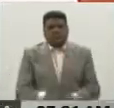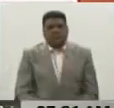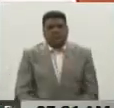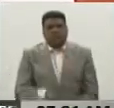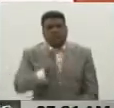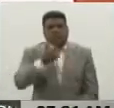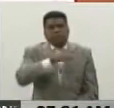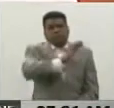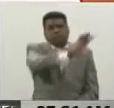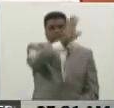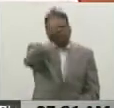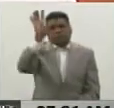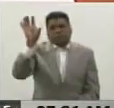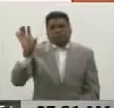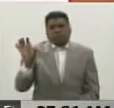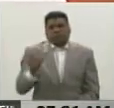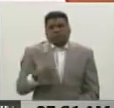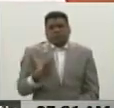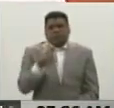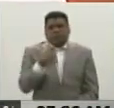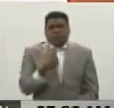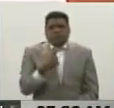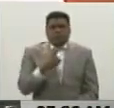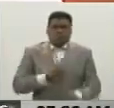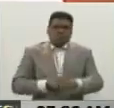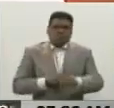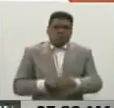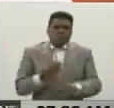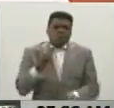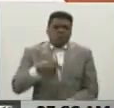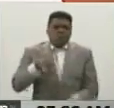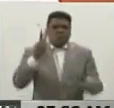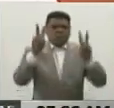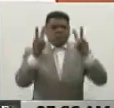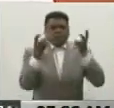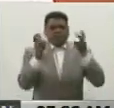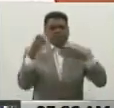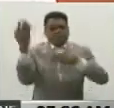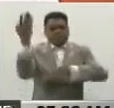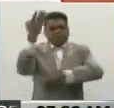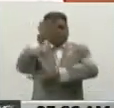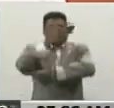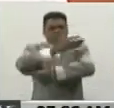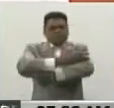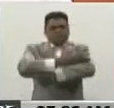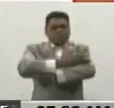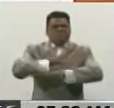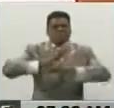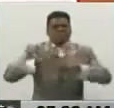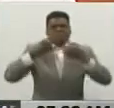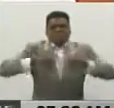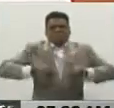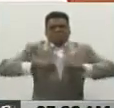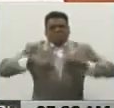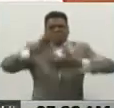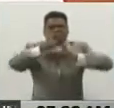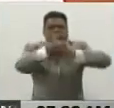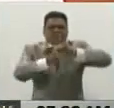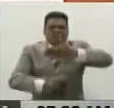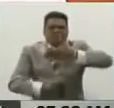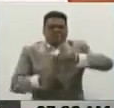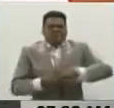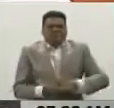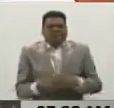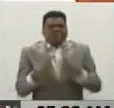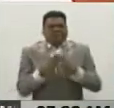países como los que ustedes mencionaban hace rato, ¿no?, con el tema de todo el bloqueo que nos quieren hacer, por ejemplo, a nivel de Mercosur, toda esa campaña mediática que se ha